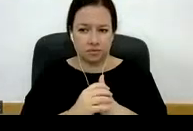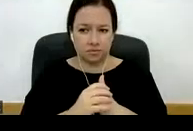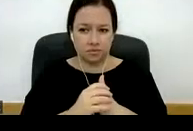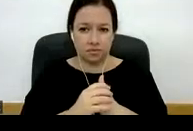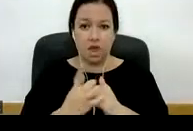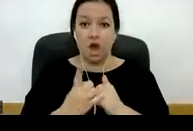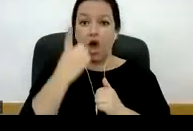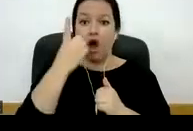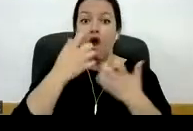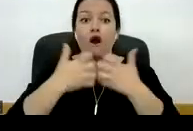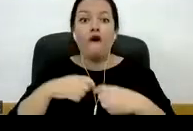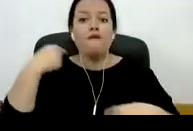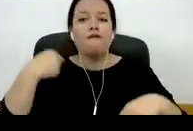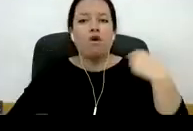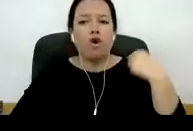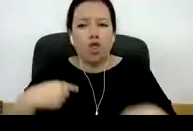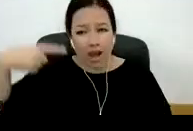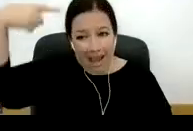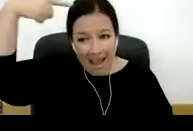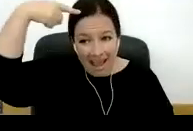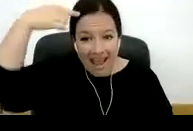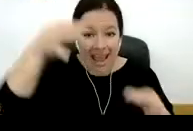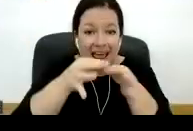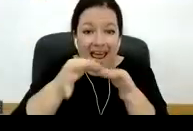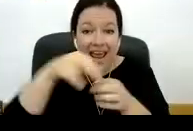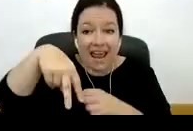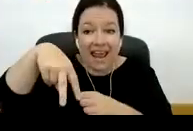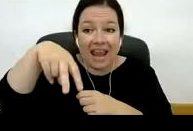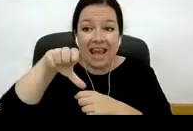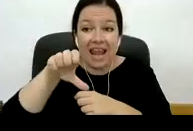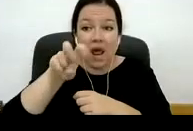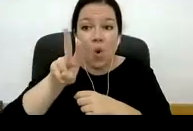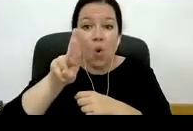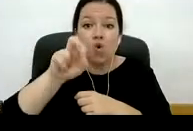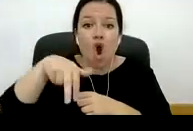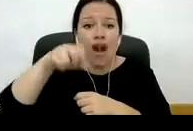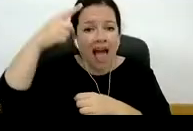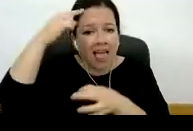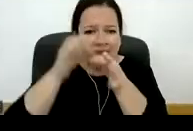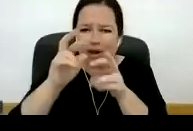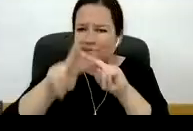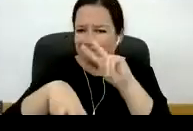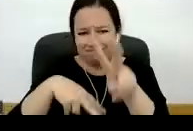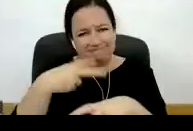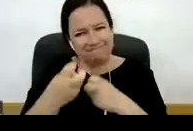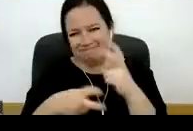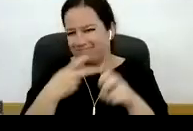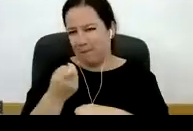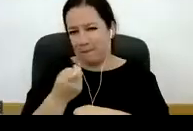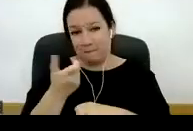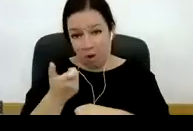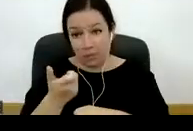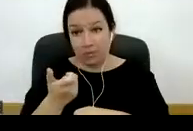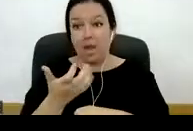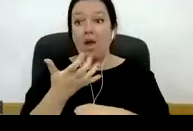determinadas funciones, sobre todo las funciones neuronales, que son las que tienen menos capacidad regenerativa, que si no hay un mecanismo